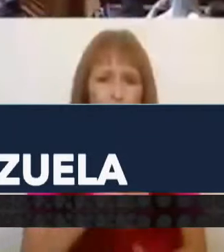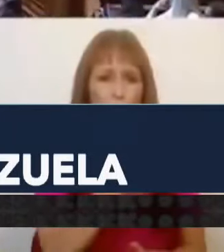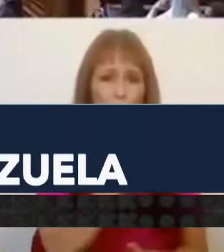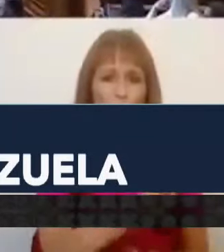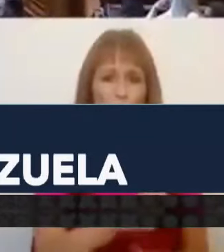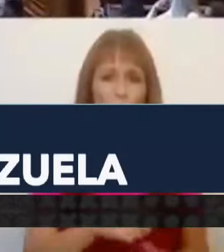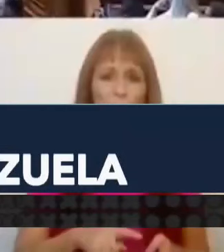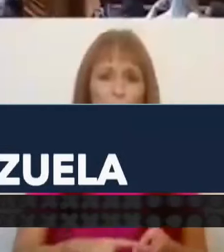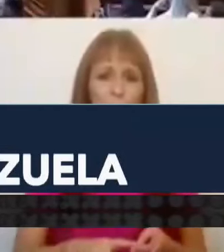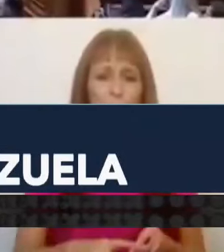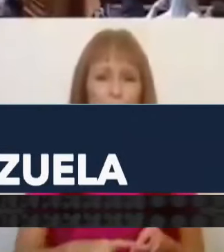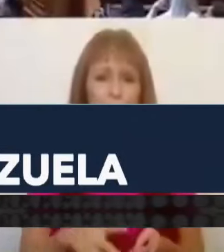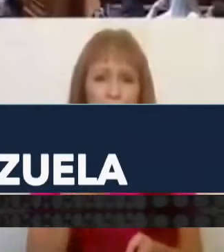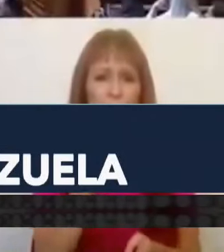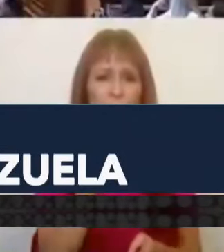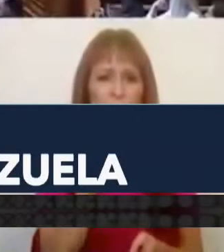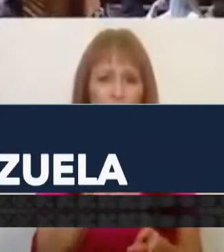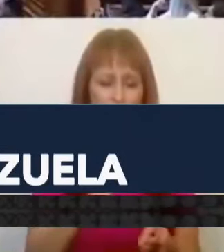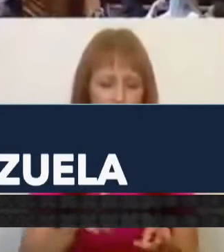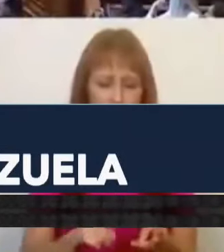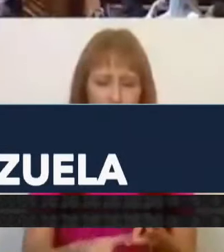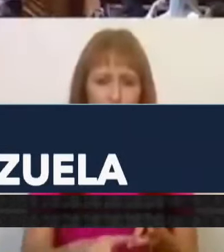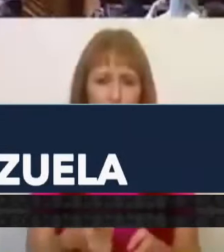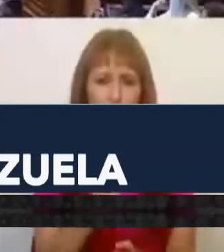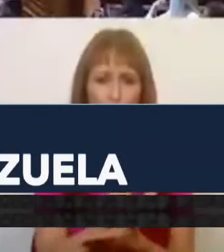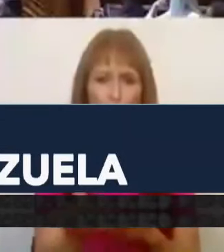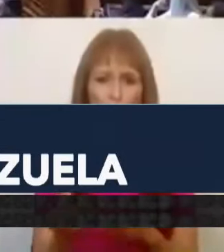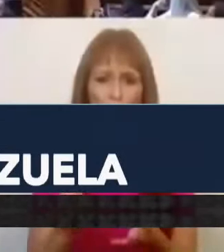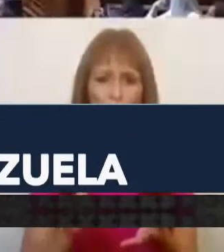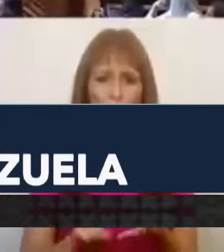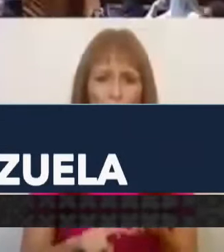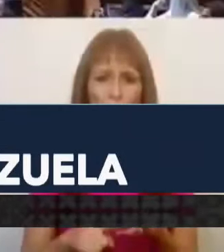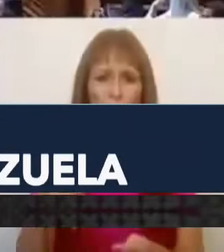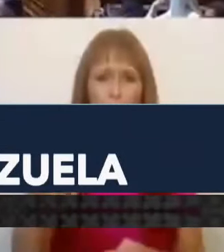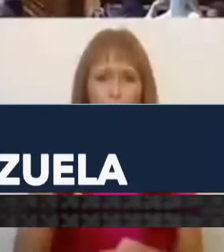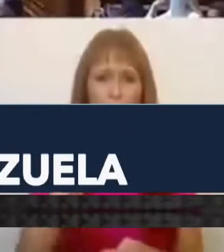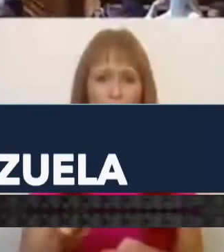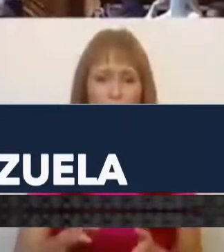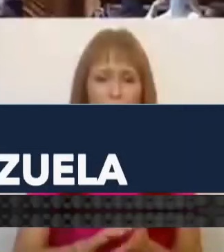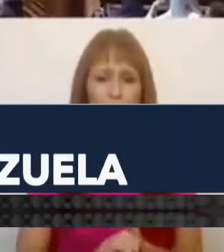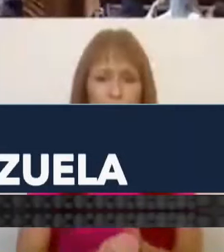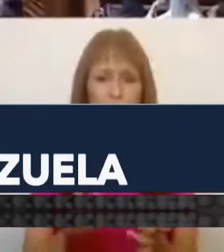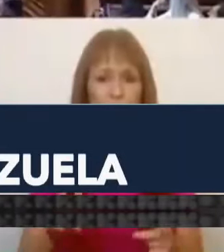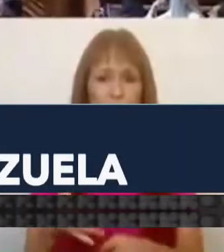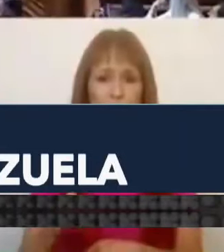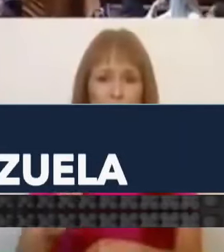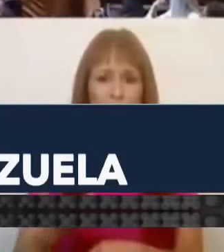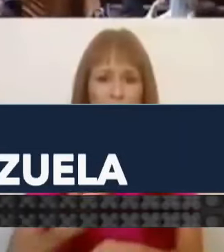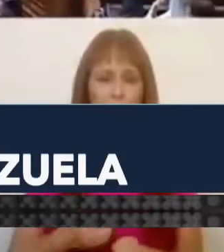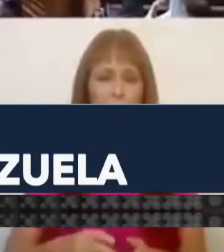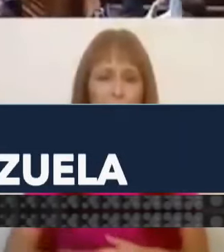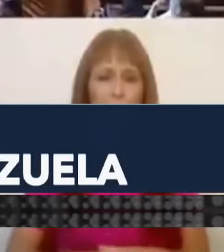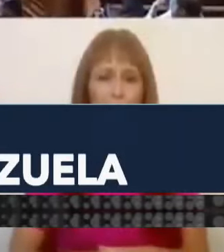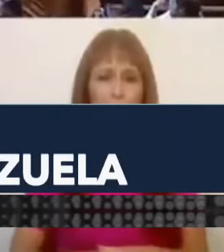presentada por el grupo Iniciativa Liberal fue únicamente apoyada por este partido y por el ultraderechista Chega, mientras que votaron